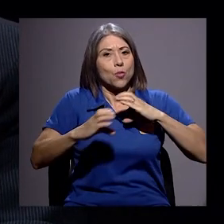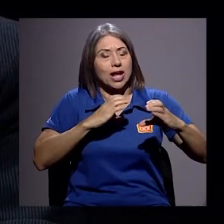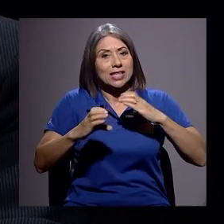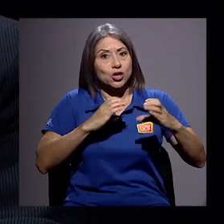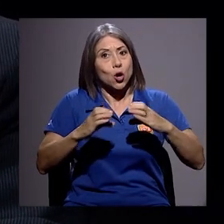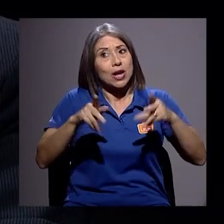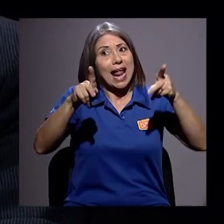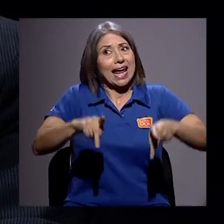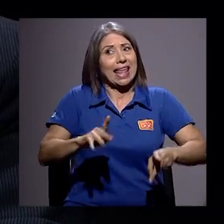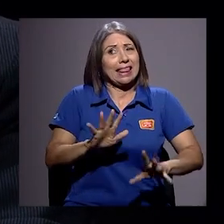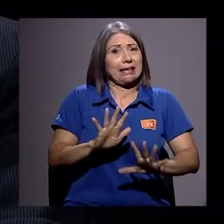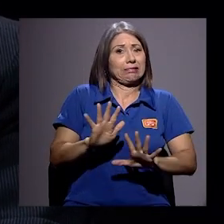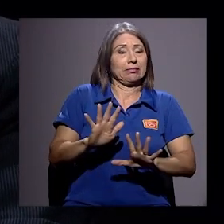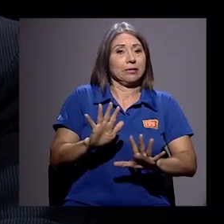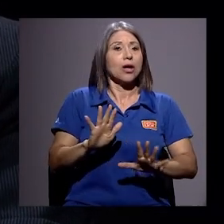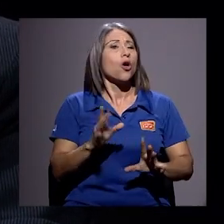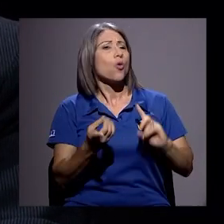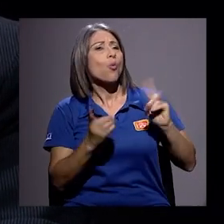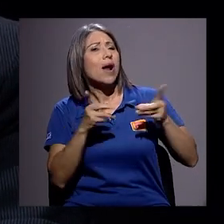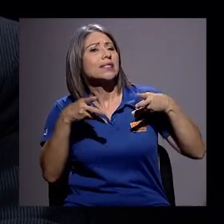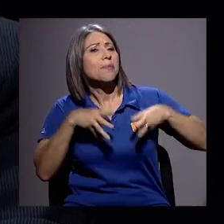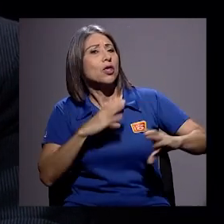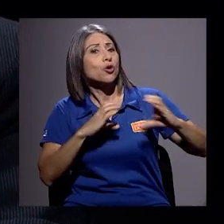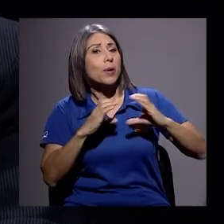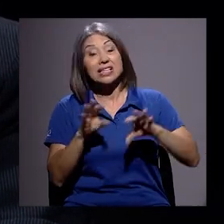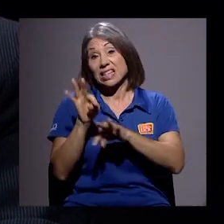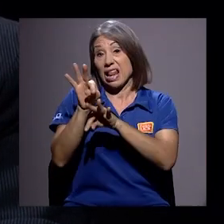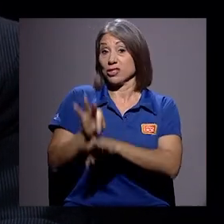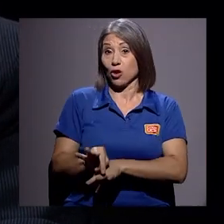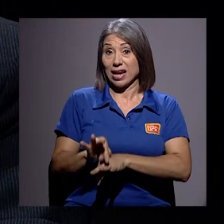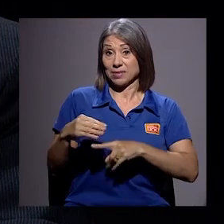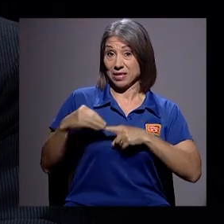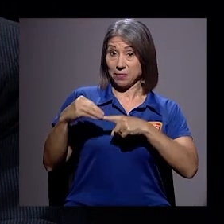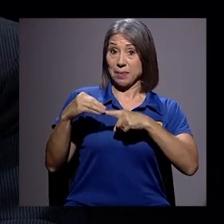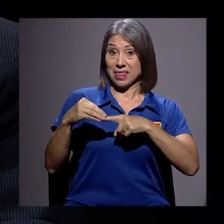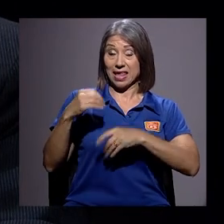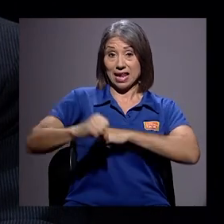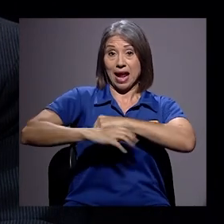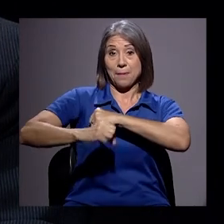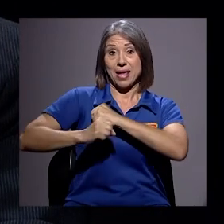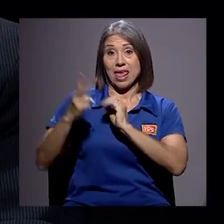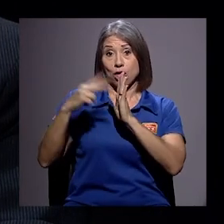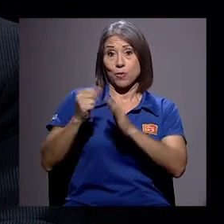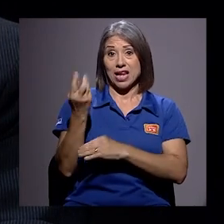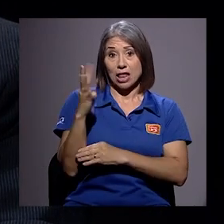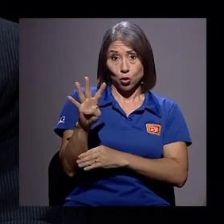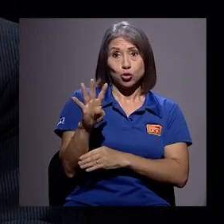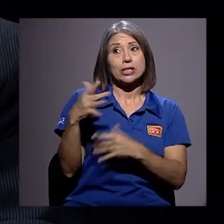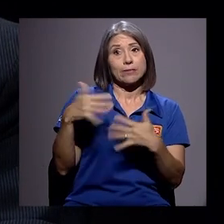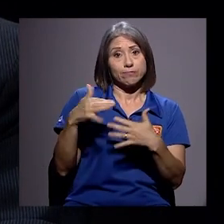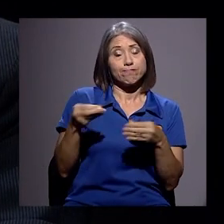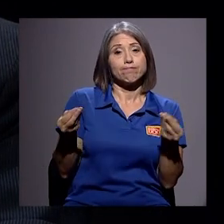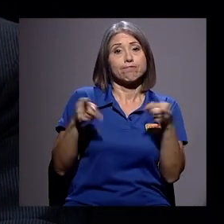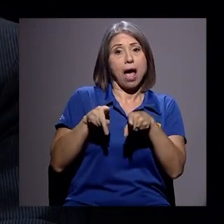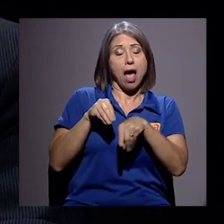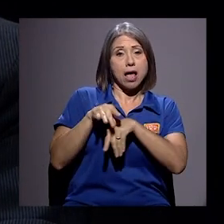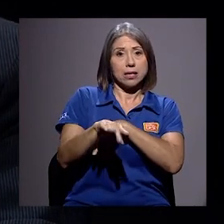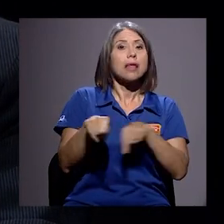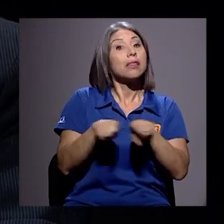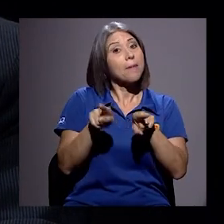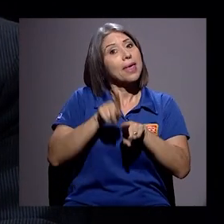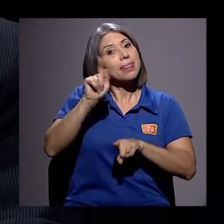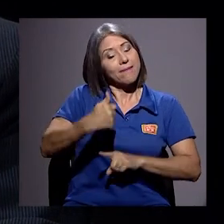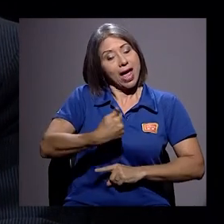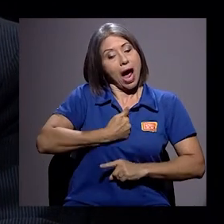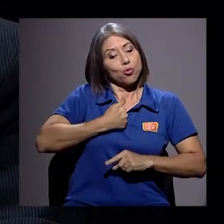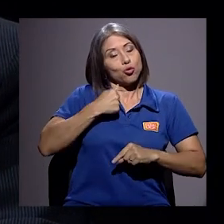medios y en los medios tradicionales principalmente la campaña del 2014 creo que dejaron una huella también hay que hacer autocrítica es verdad